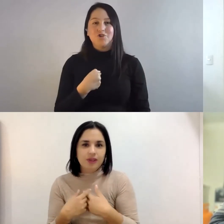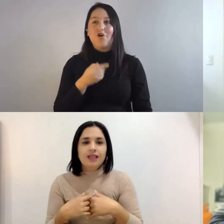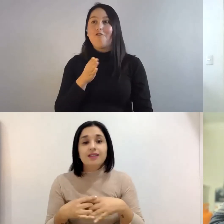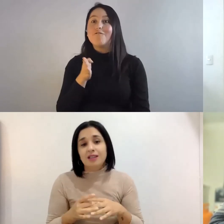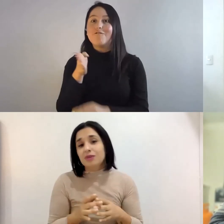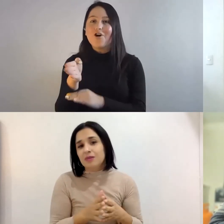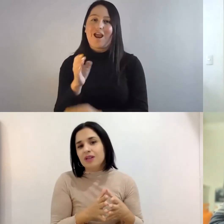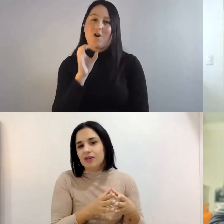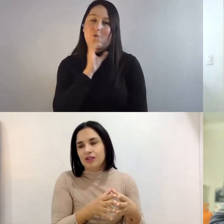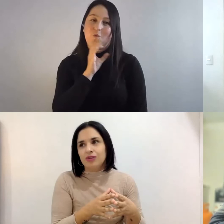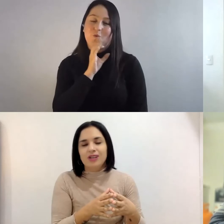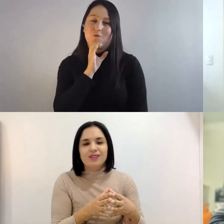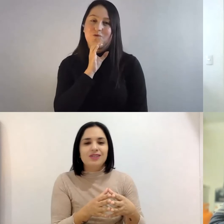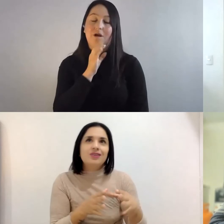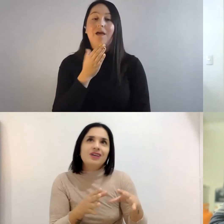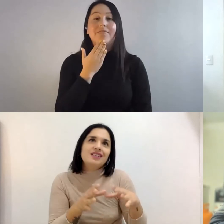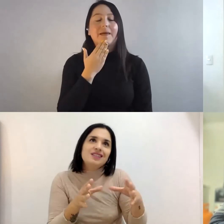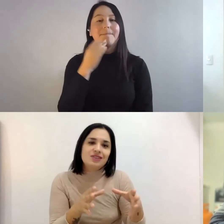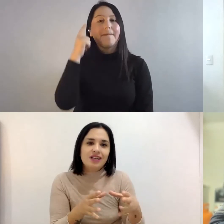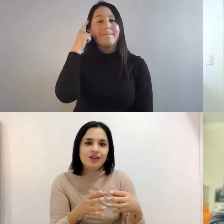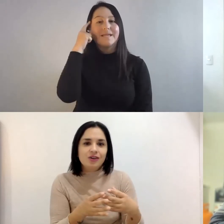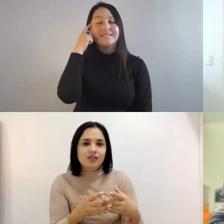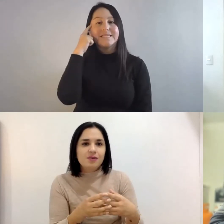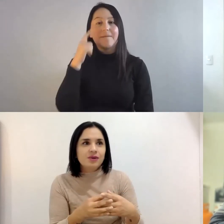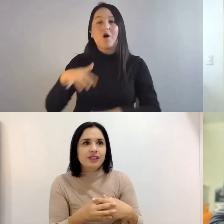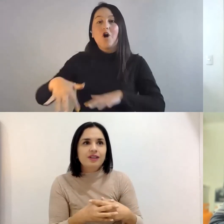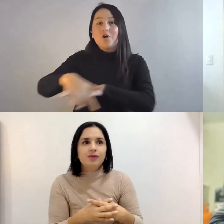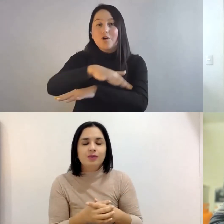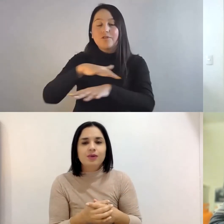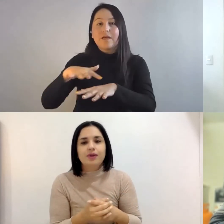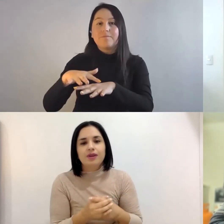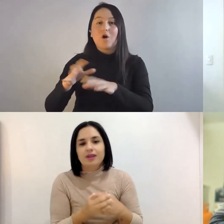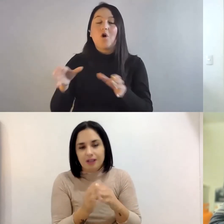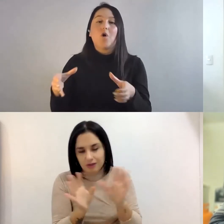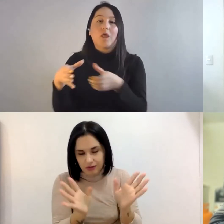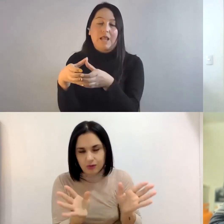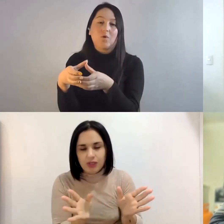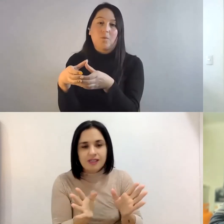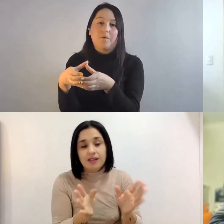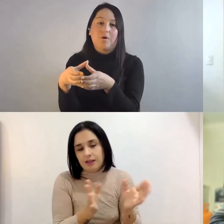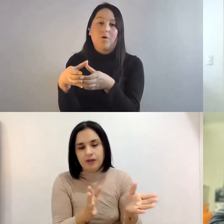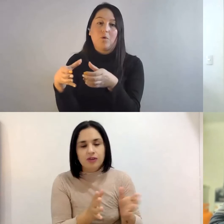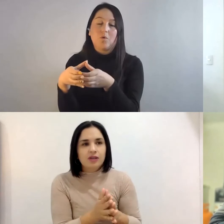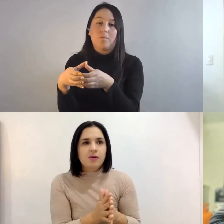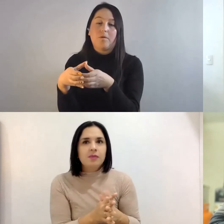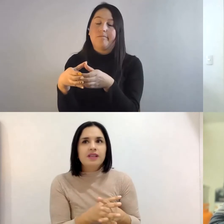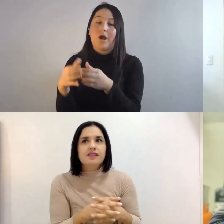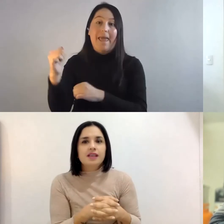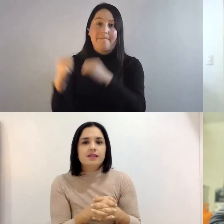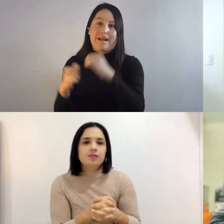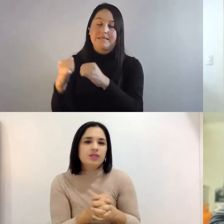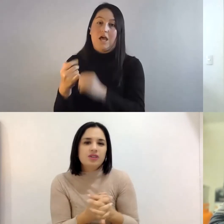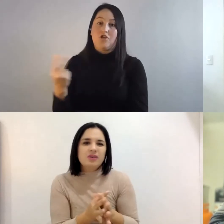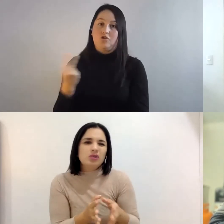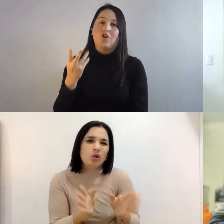curso. Y entendemos también en el contexto organizacional que nos encontramos con gente, por ejemplo, judicial, que fue donde tenemos más experiencia,